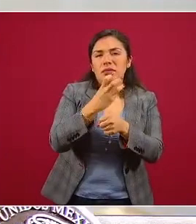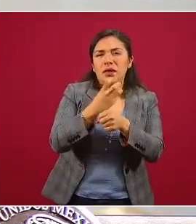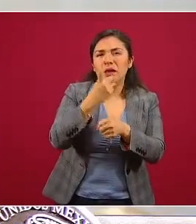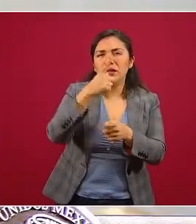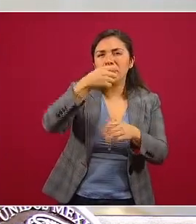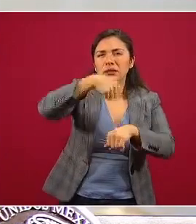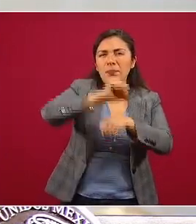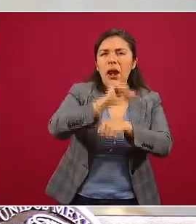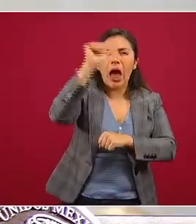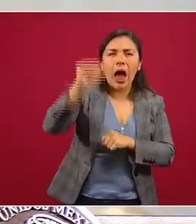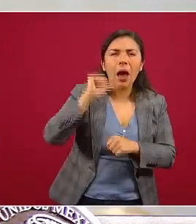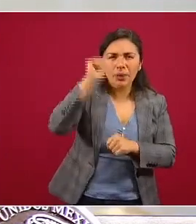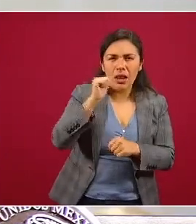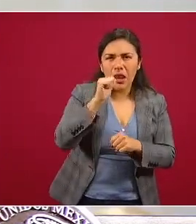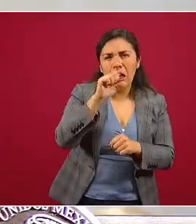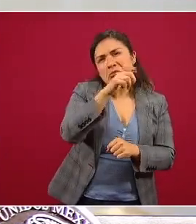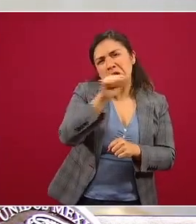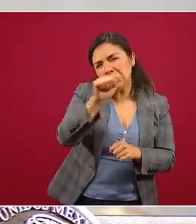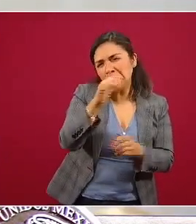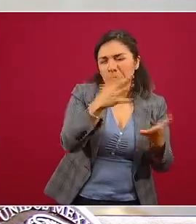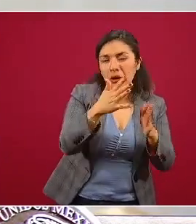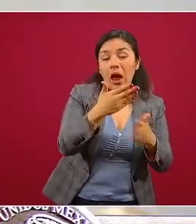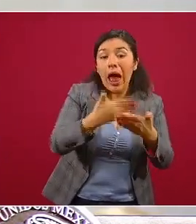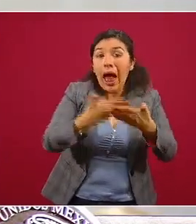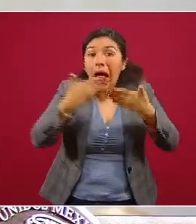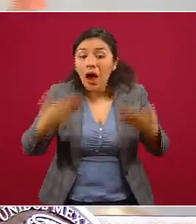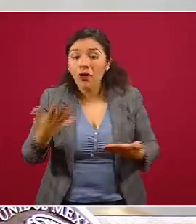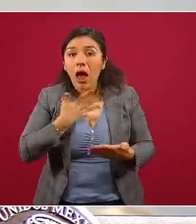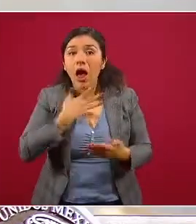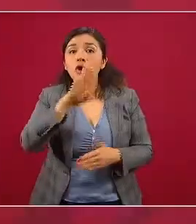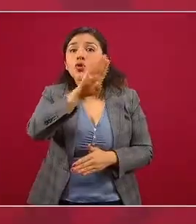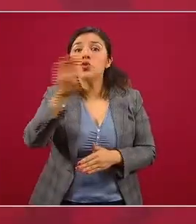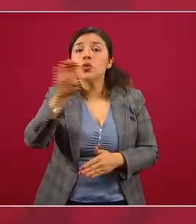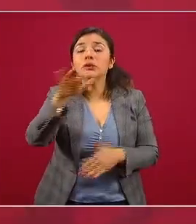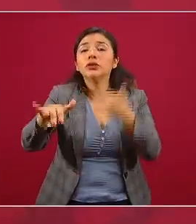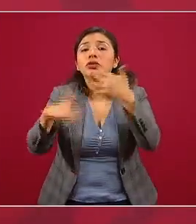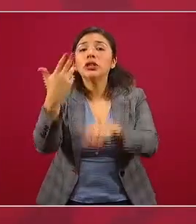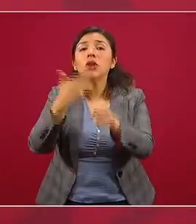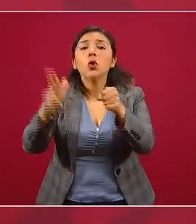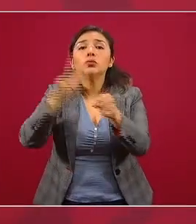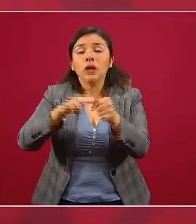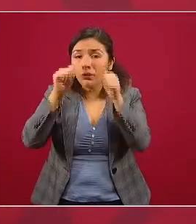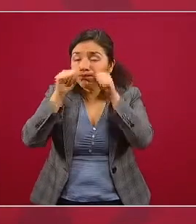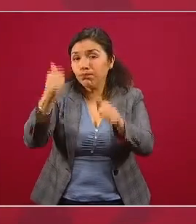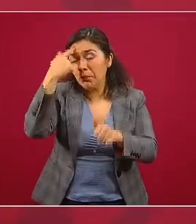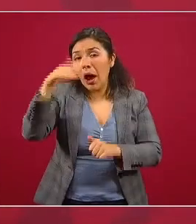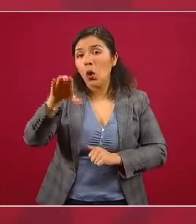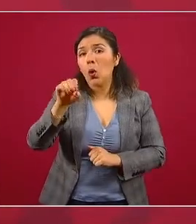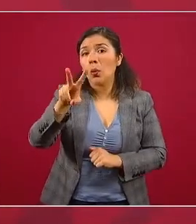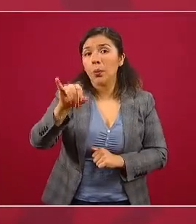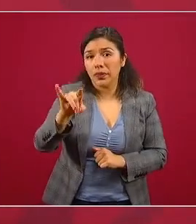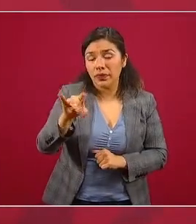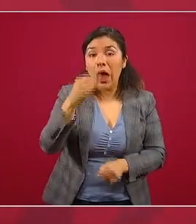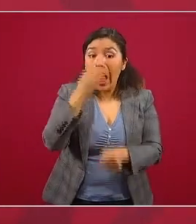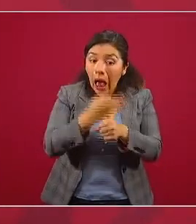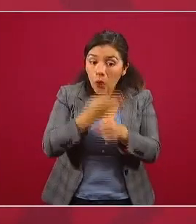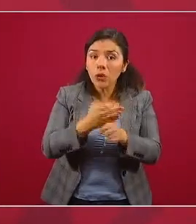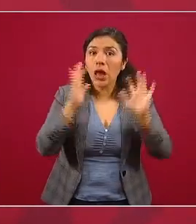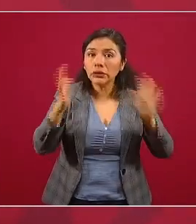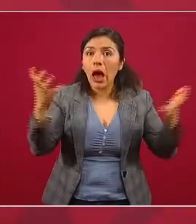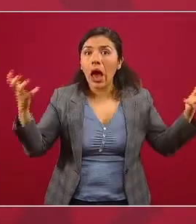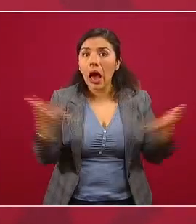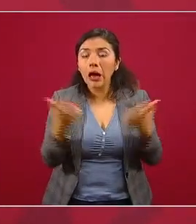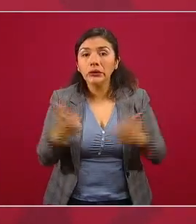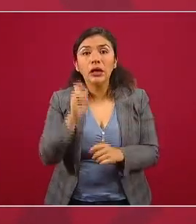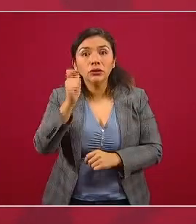tenemos en este momento más de 915 hospitales destinados a COVID. En este momento hemos logrado que